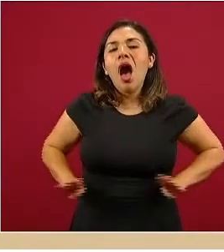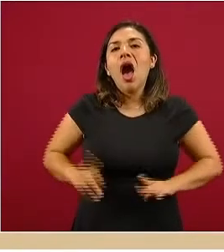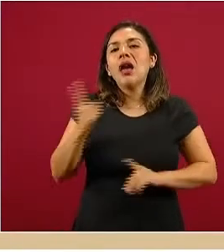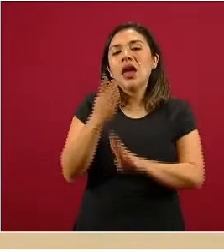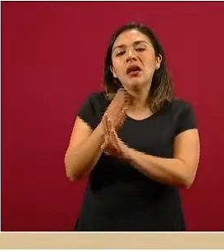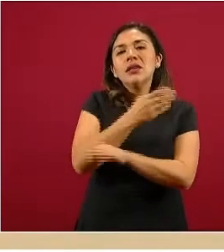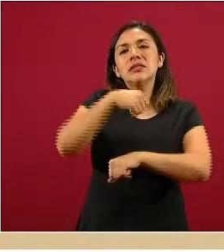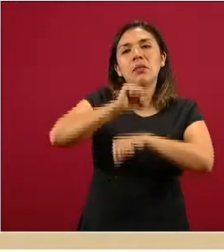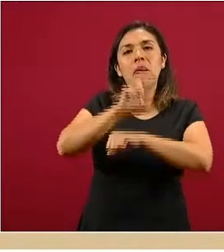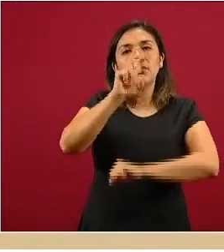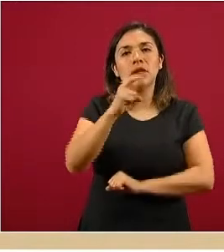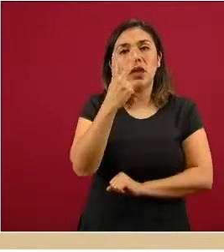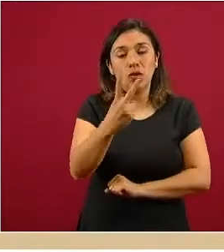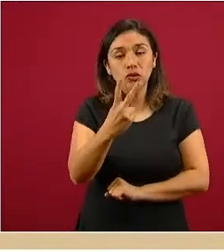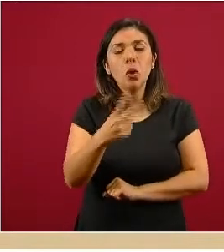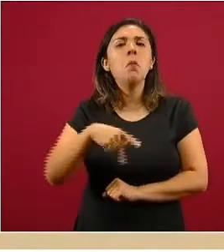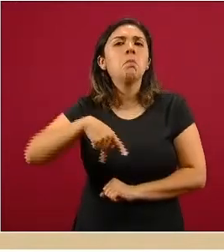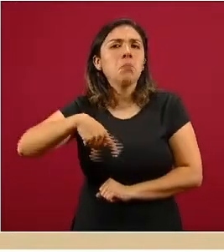190. La siguiente, por favor.